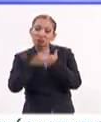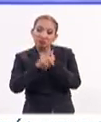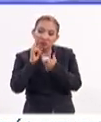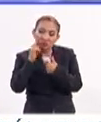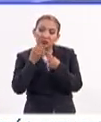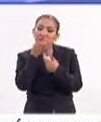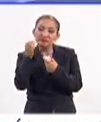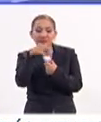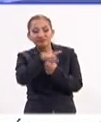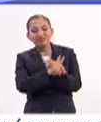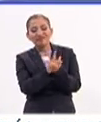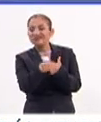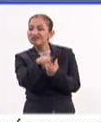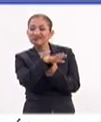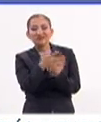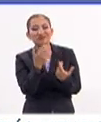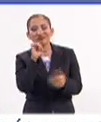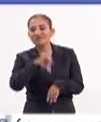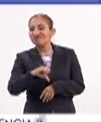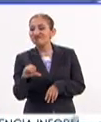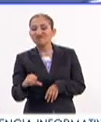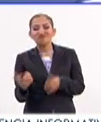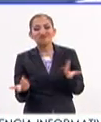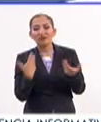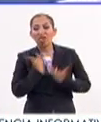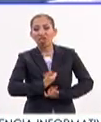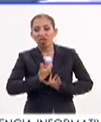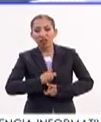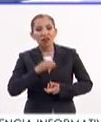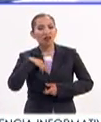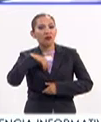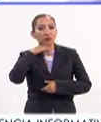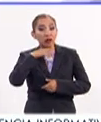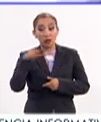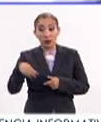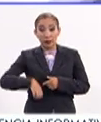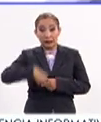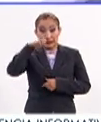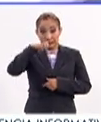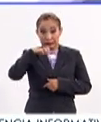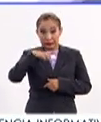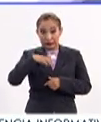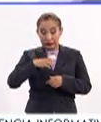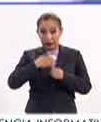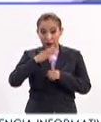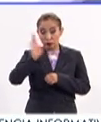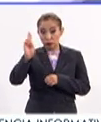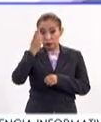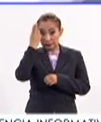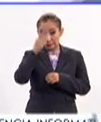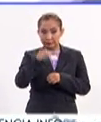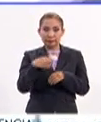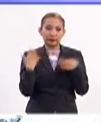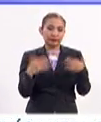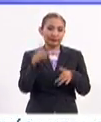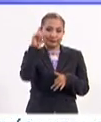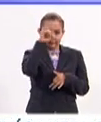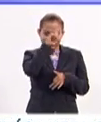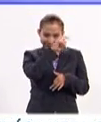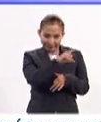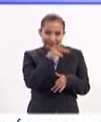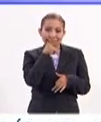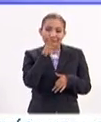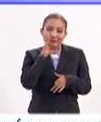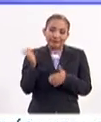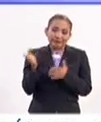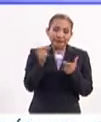obviamente informarles cuál es el estatus de los alumnos. Ya cuando son mayores de edad, ya a nivel superior, ya es un poco más